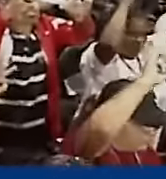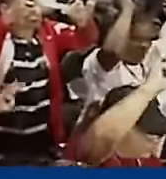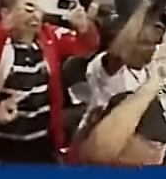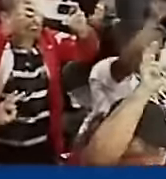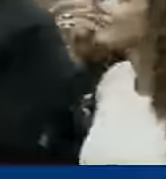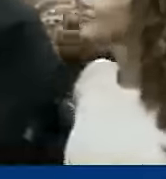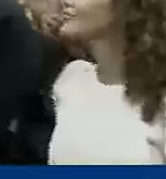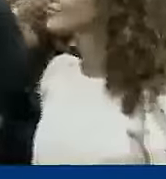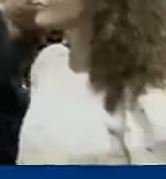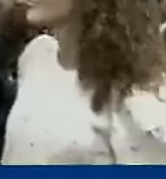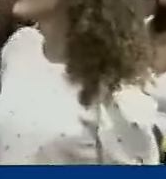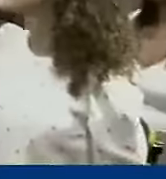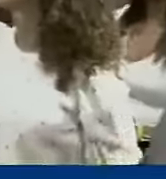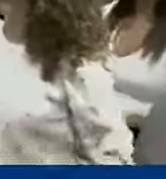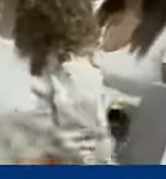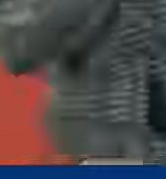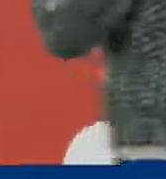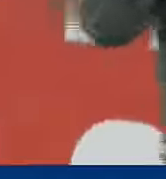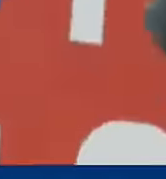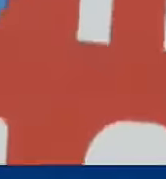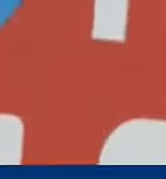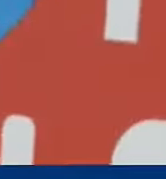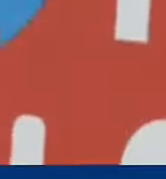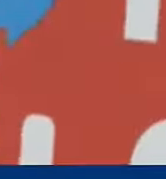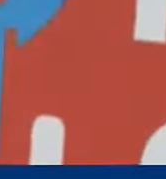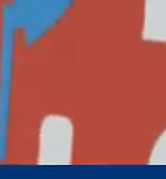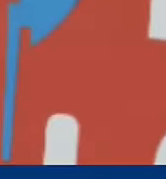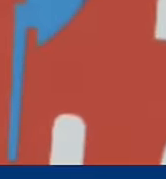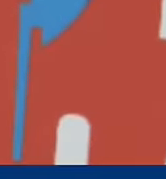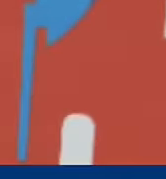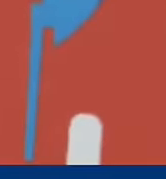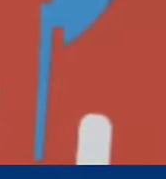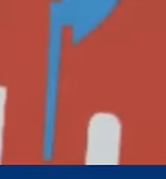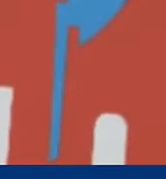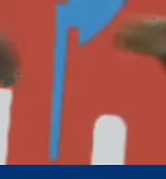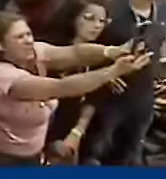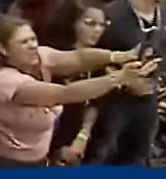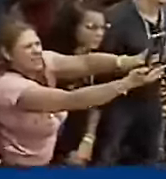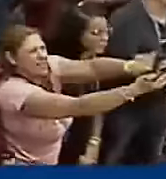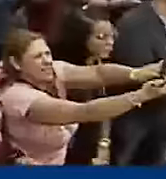primera combatiente, Cilia Flores. Que Dios me los bendiga, muchachos.